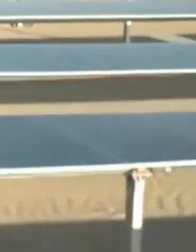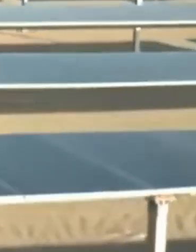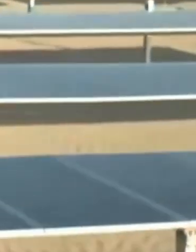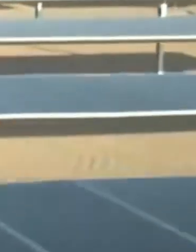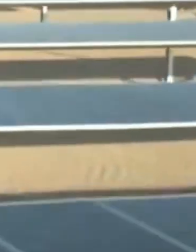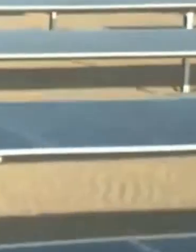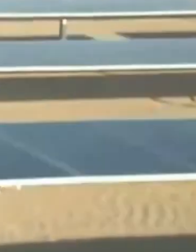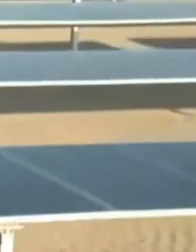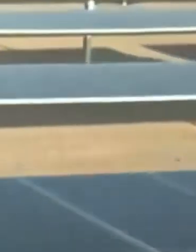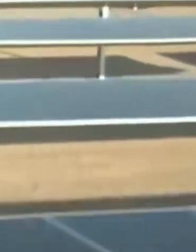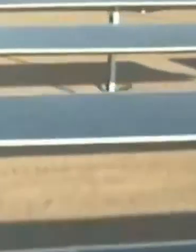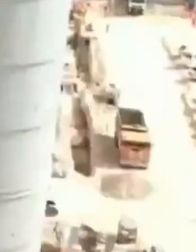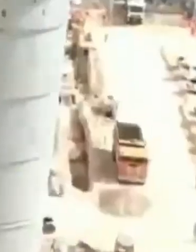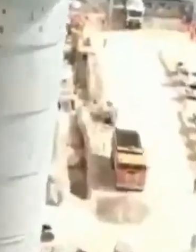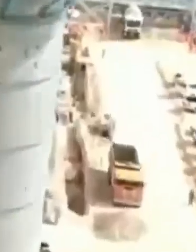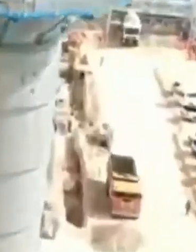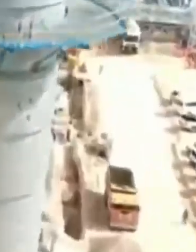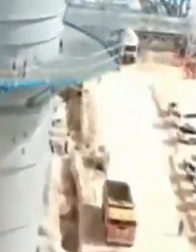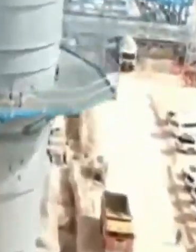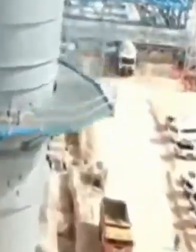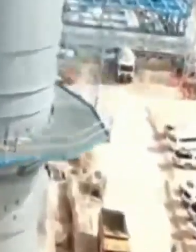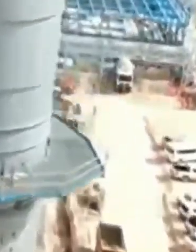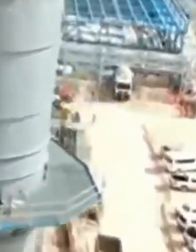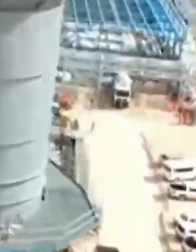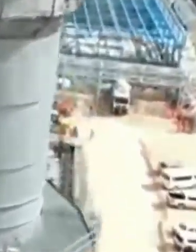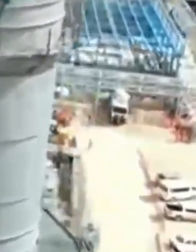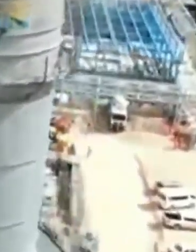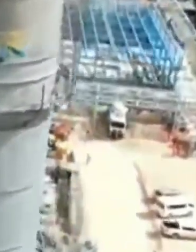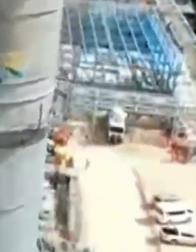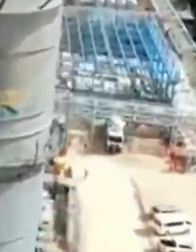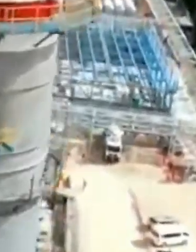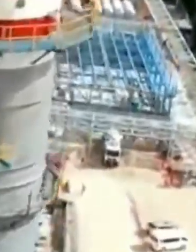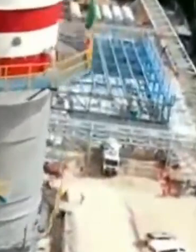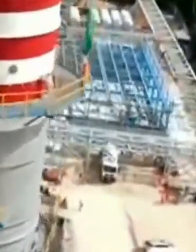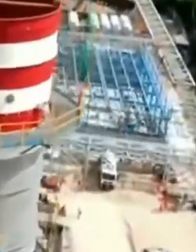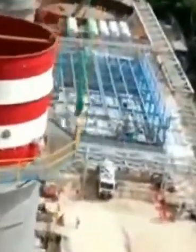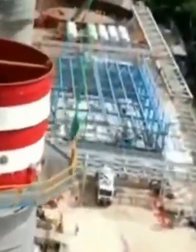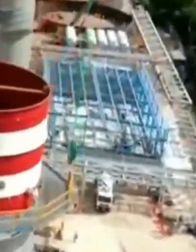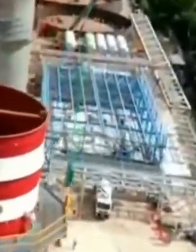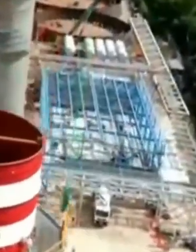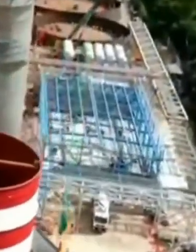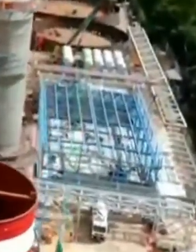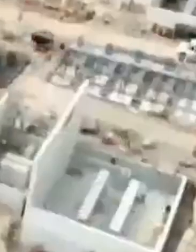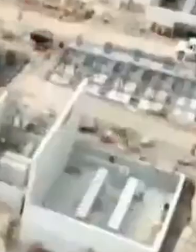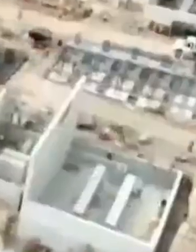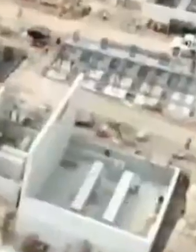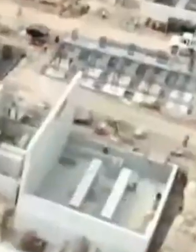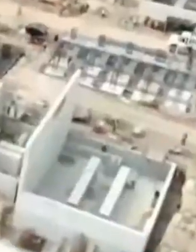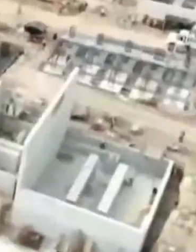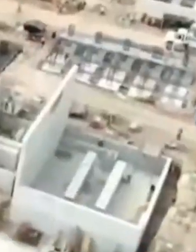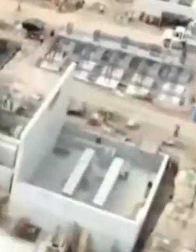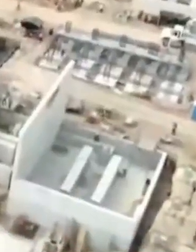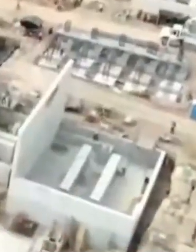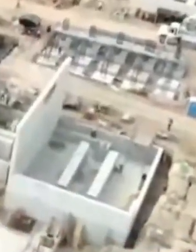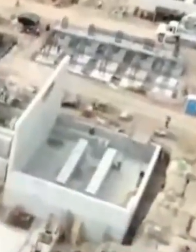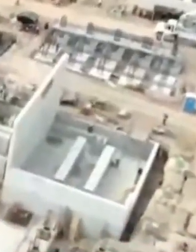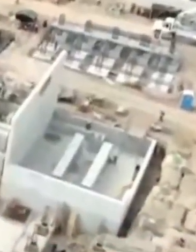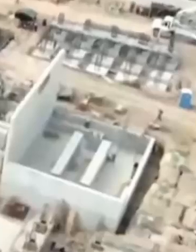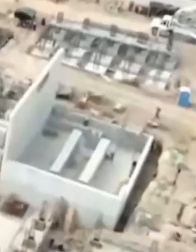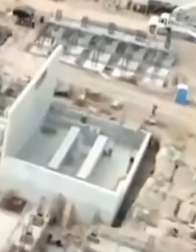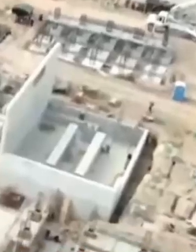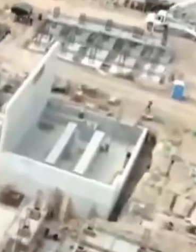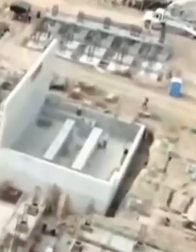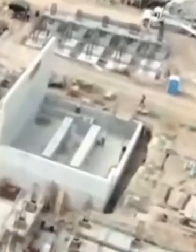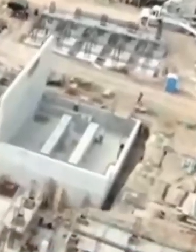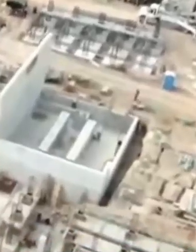de 13,920 megawatts y una inversión de 9,171 millones de dólares. La nueva infraestructura eléctrica